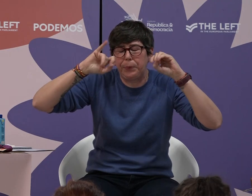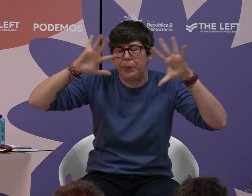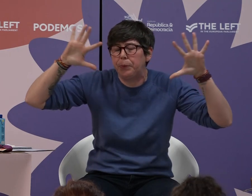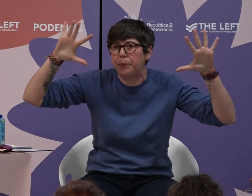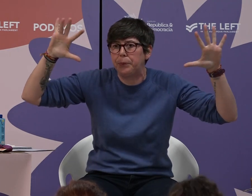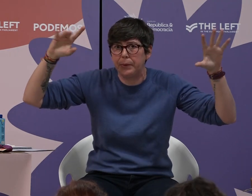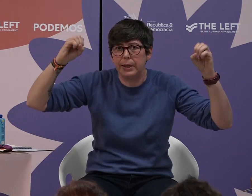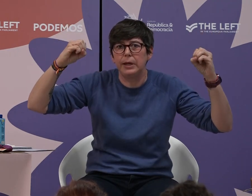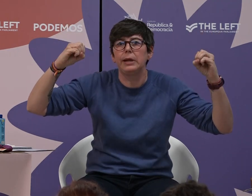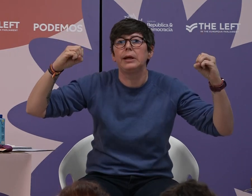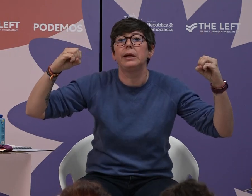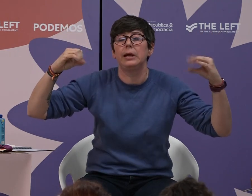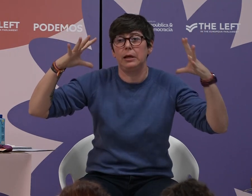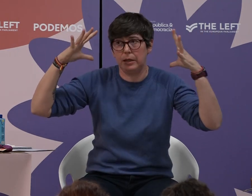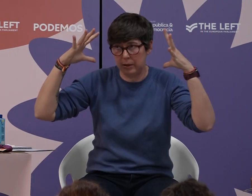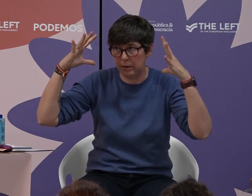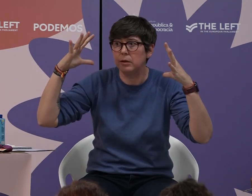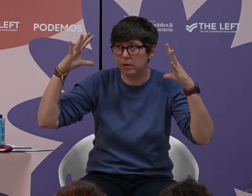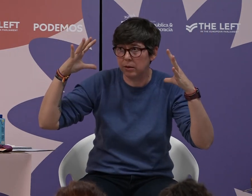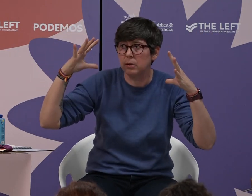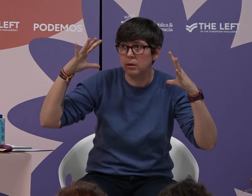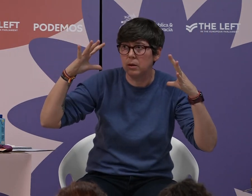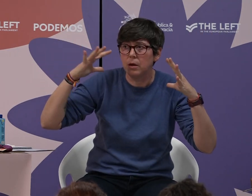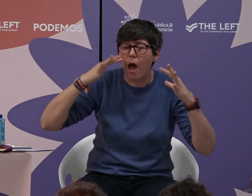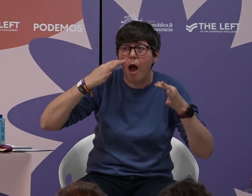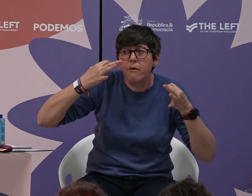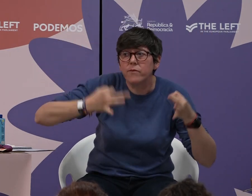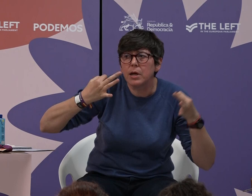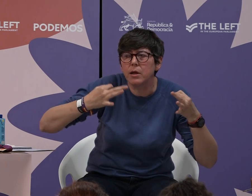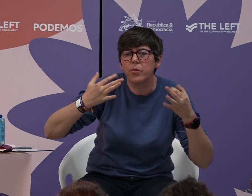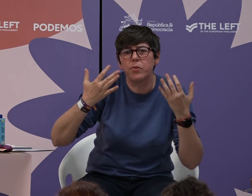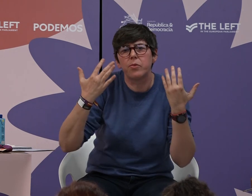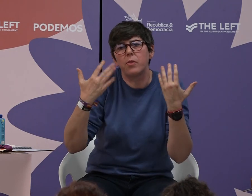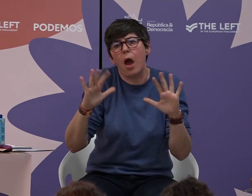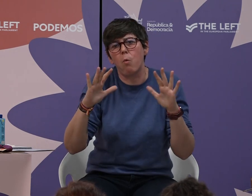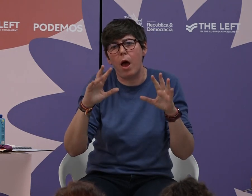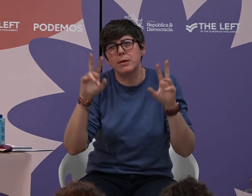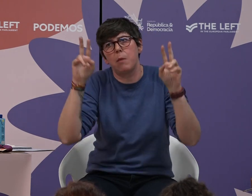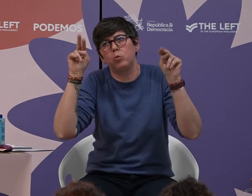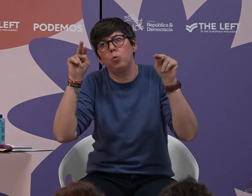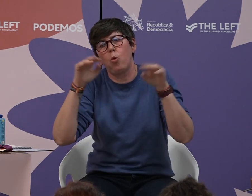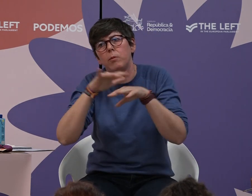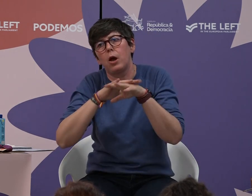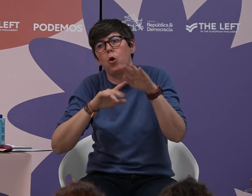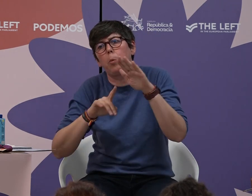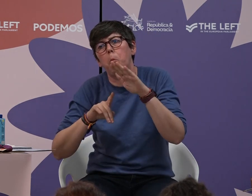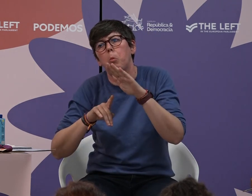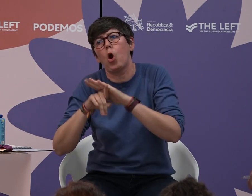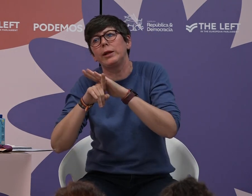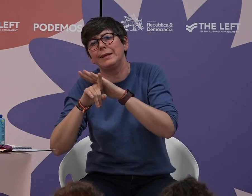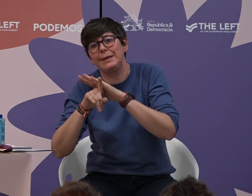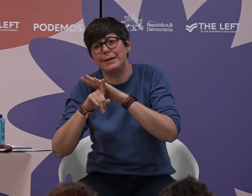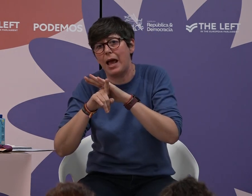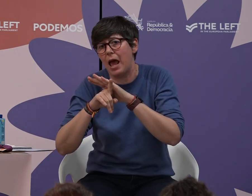que esos nubarrones se van a disipar y va a entrar la luz lo tengo tan claro y da igual